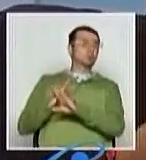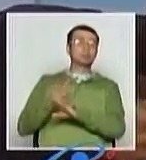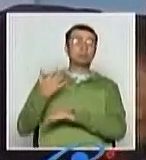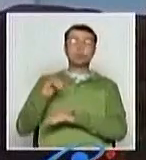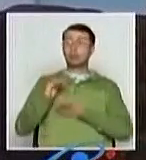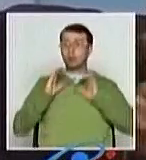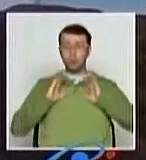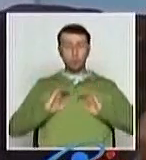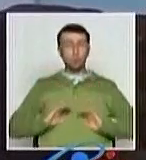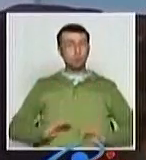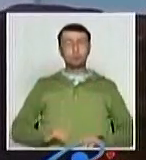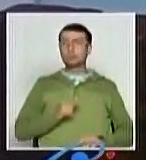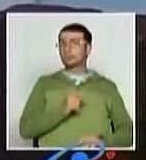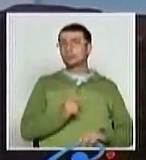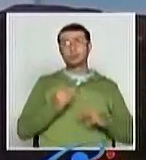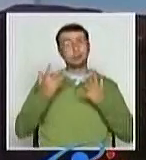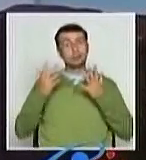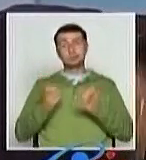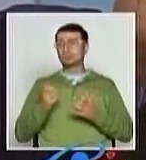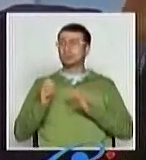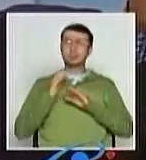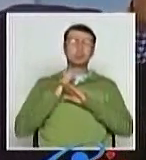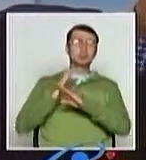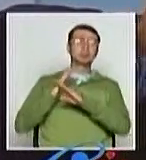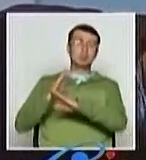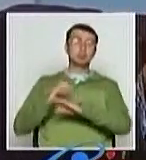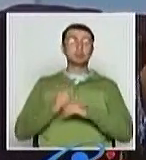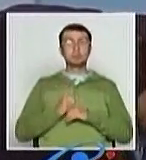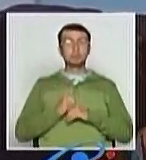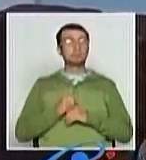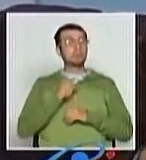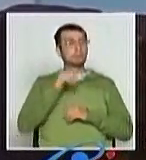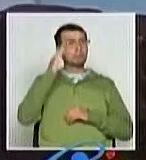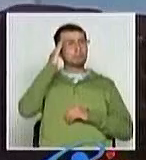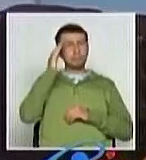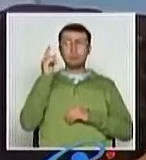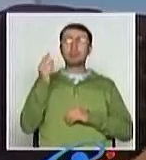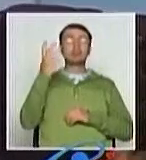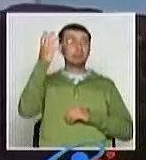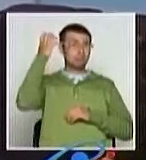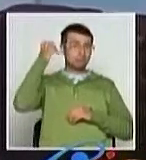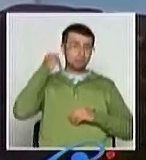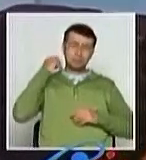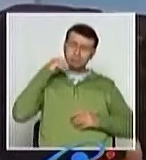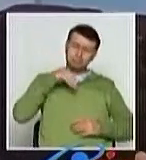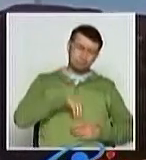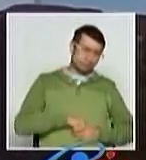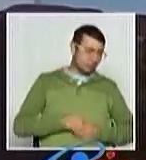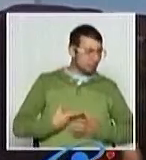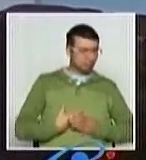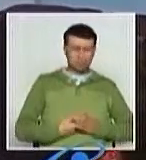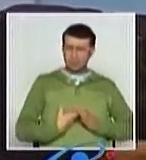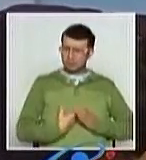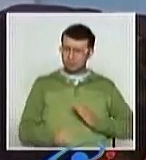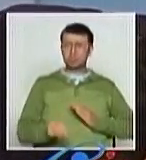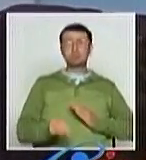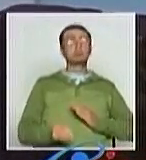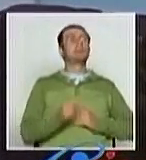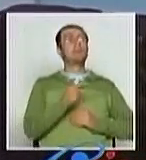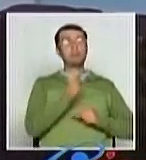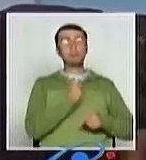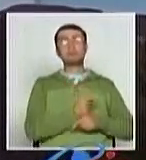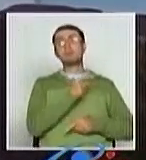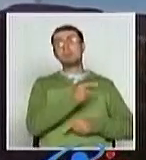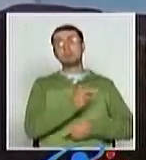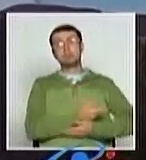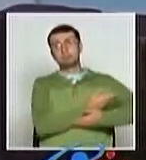cuerpo no quería tener nada con él porque ya sabía que lo más profundo habían hecho algo que ella no quería que era abortar su bebé en este momento